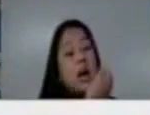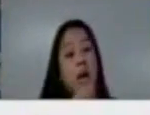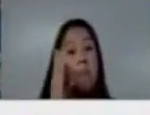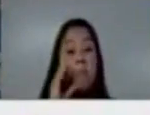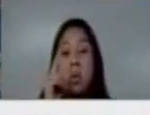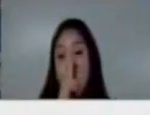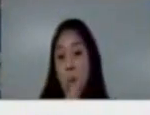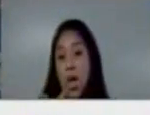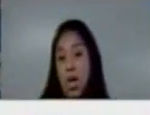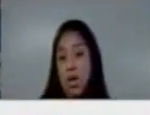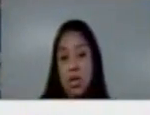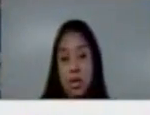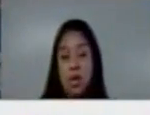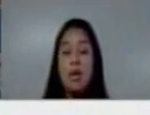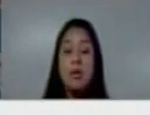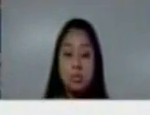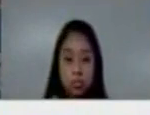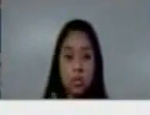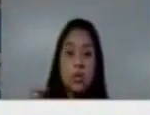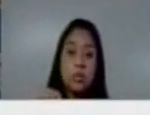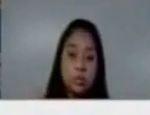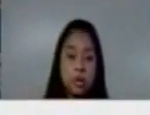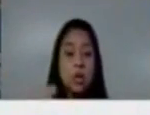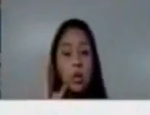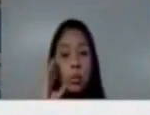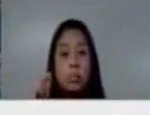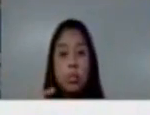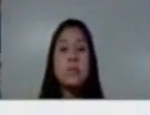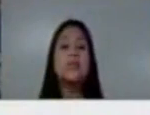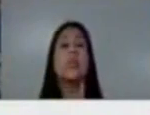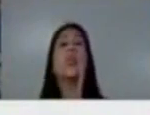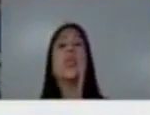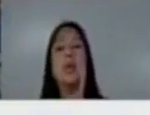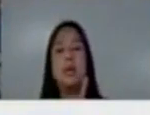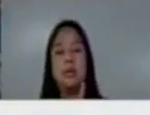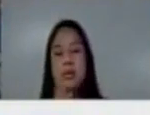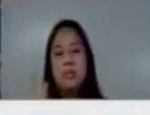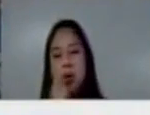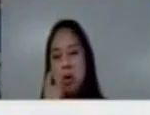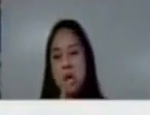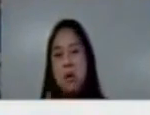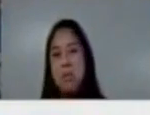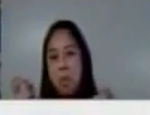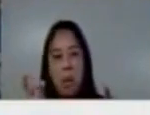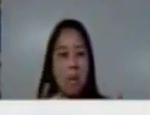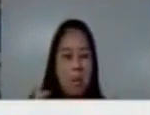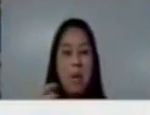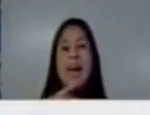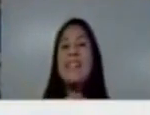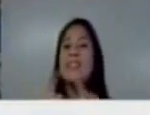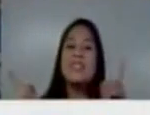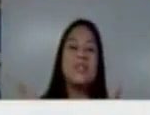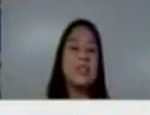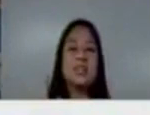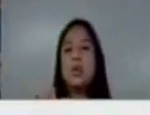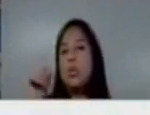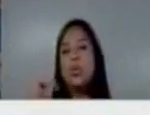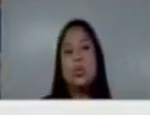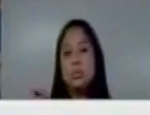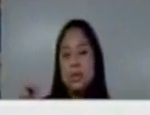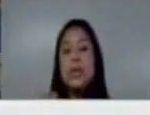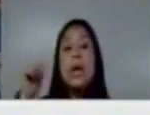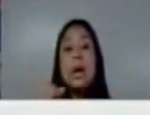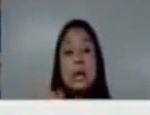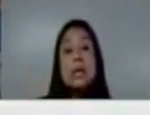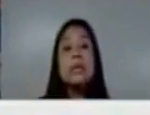económicas. Un 7% se va por razones de seguridad, a diferencia de otros países. Aquí la gente va en la búsqueda